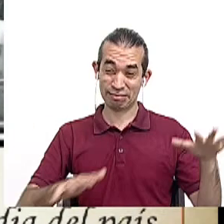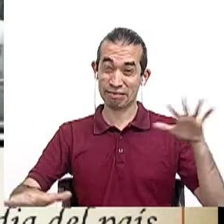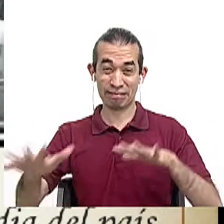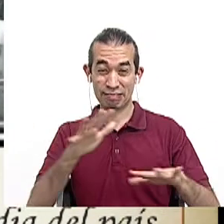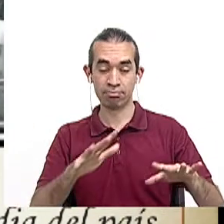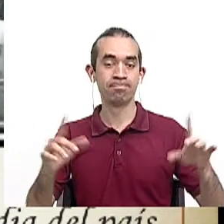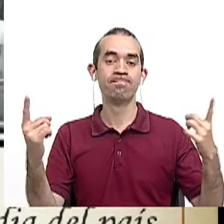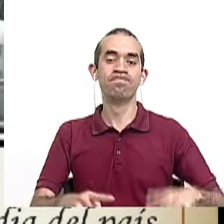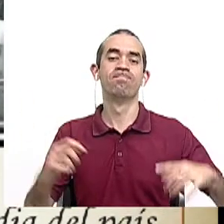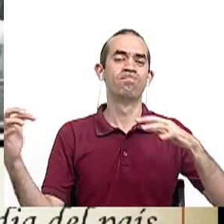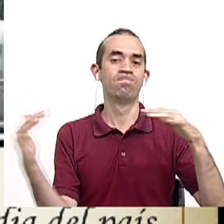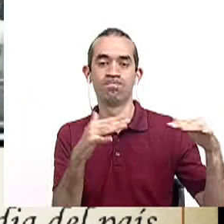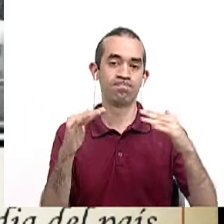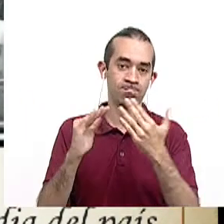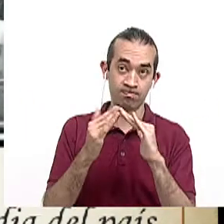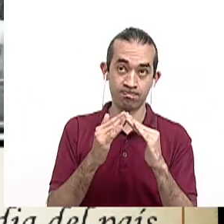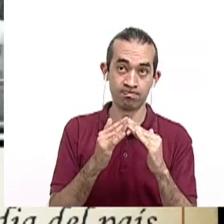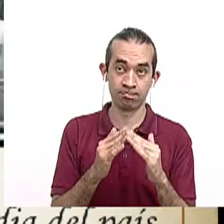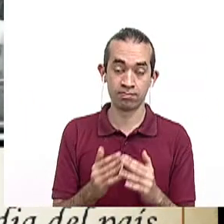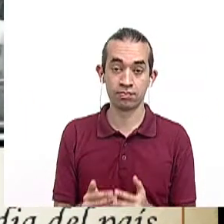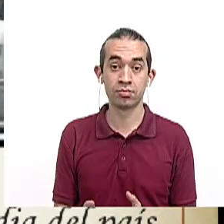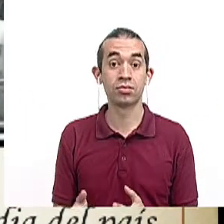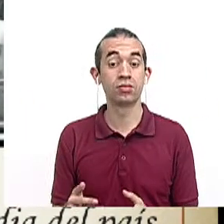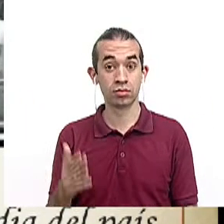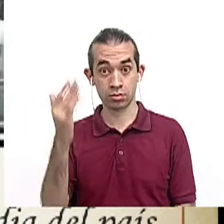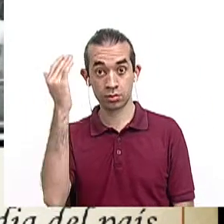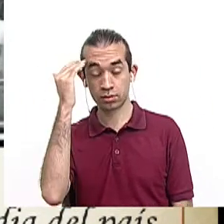civil. Esa guerra civil